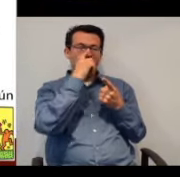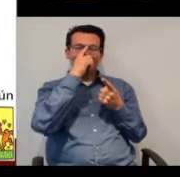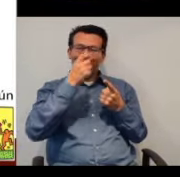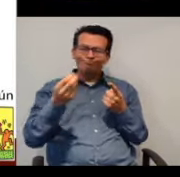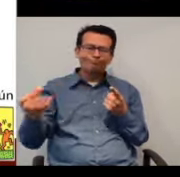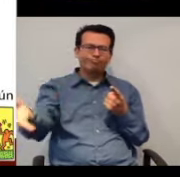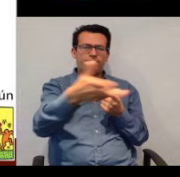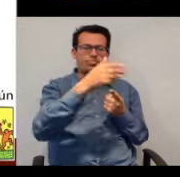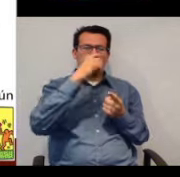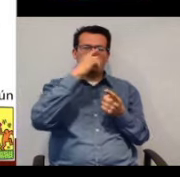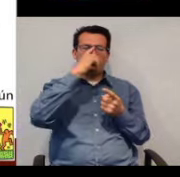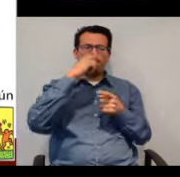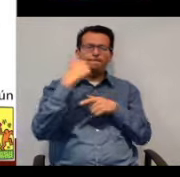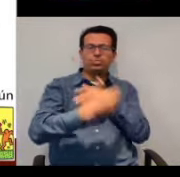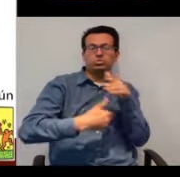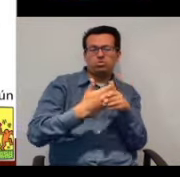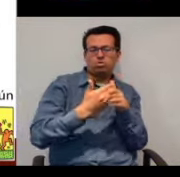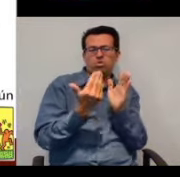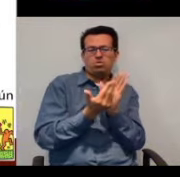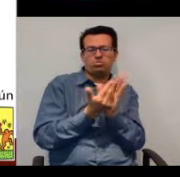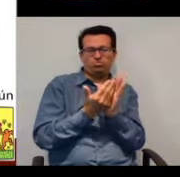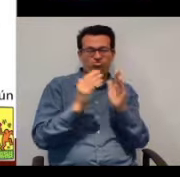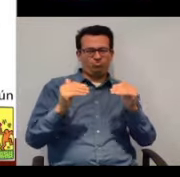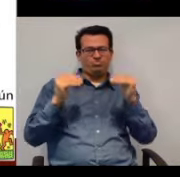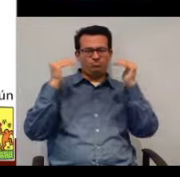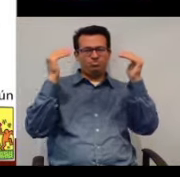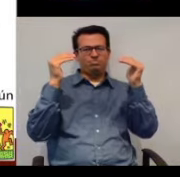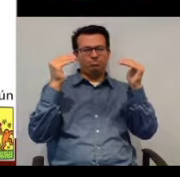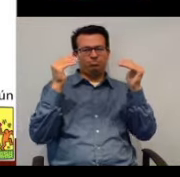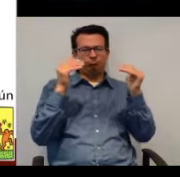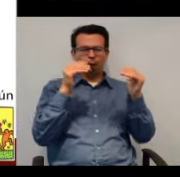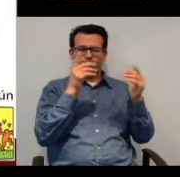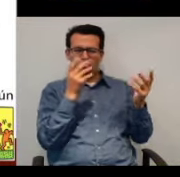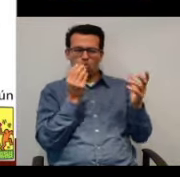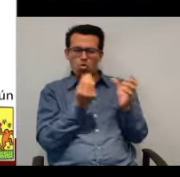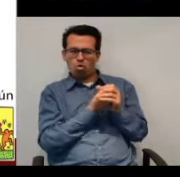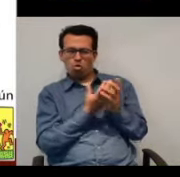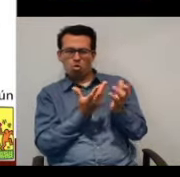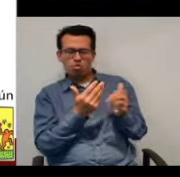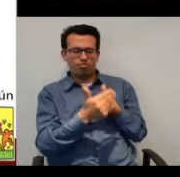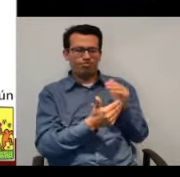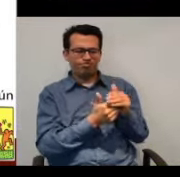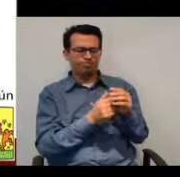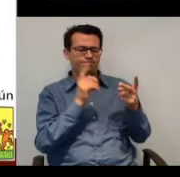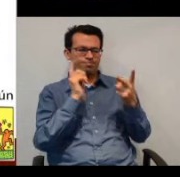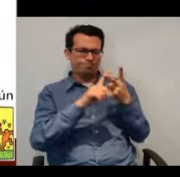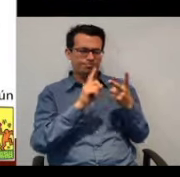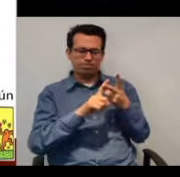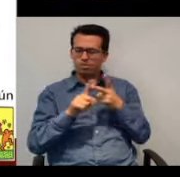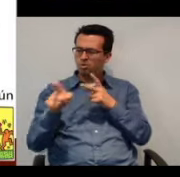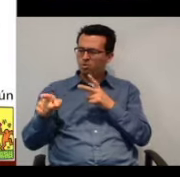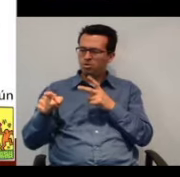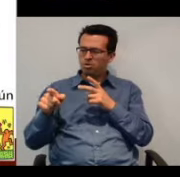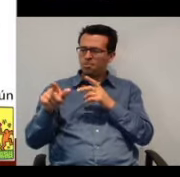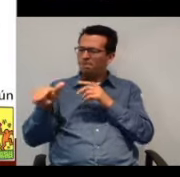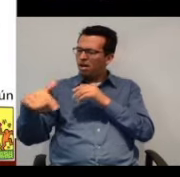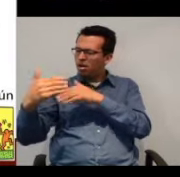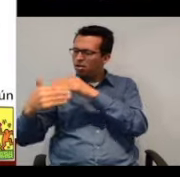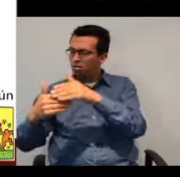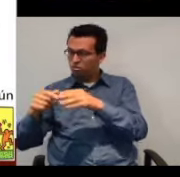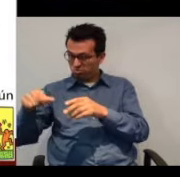de educación inclusiva en educación superior. El segundo es identificar la existencia, la aplicación y la pertinencia del enfoque de